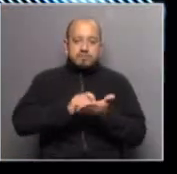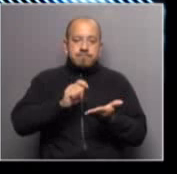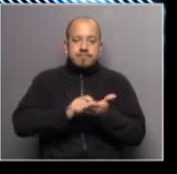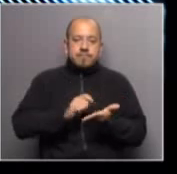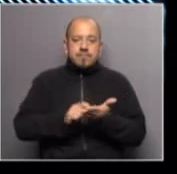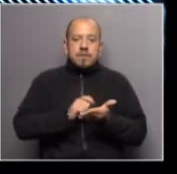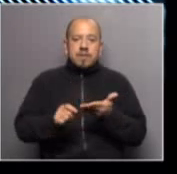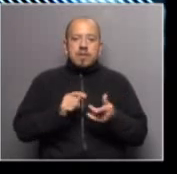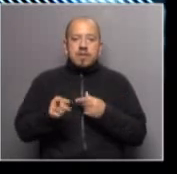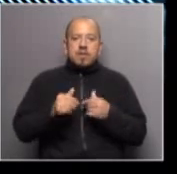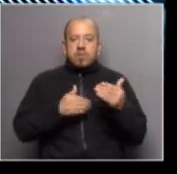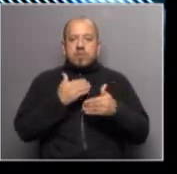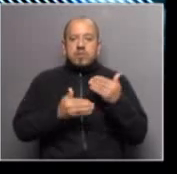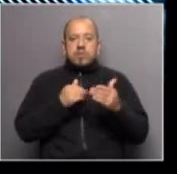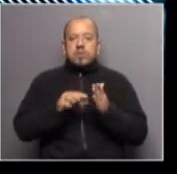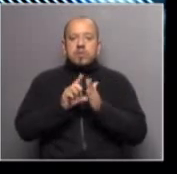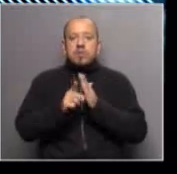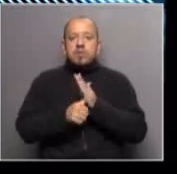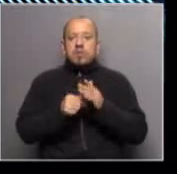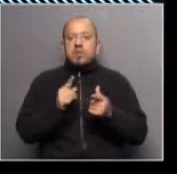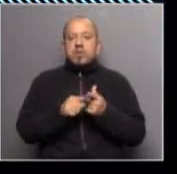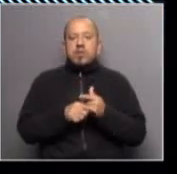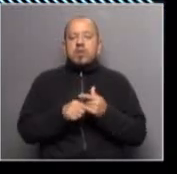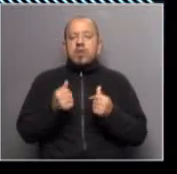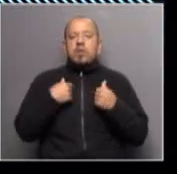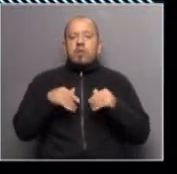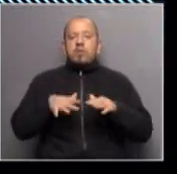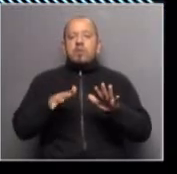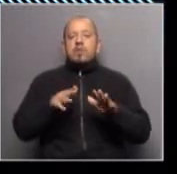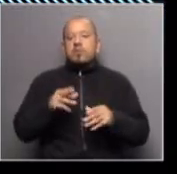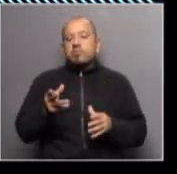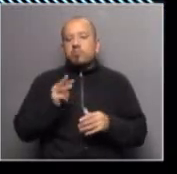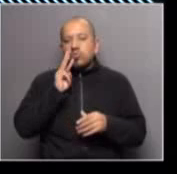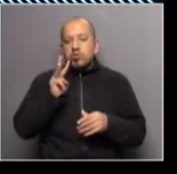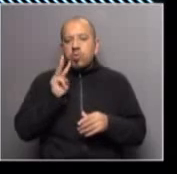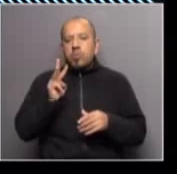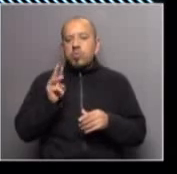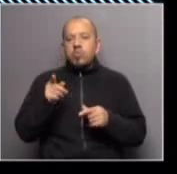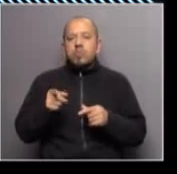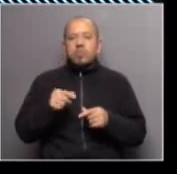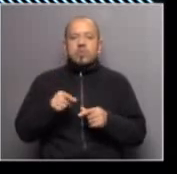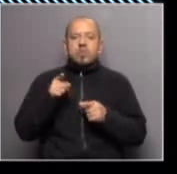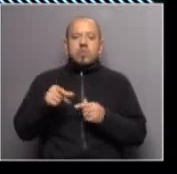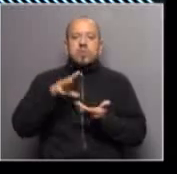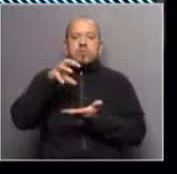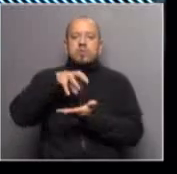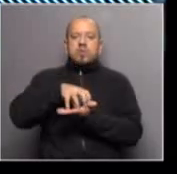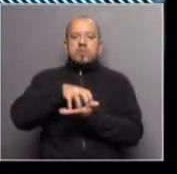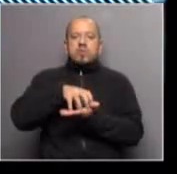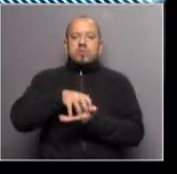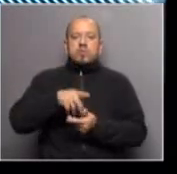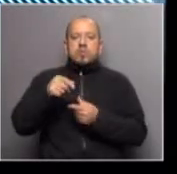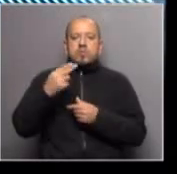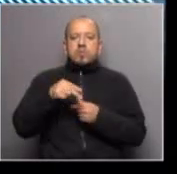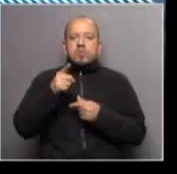que siempre es un proceso lento para mí, y estamos preparando un show particular, en una sala particular que nunca